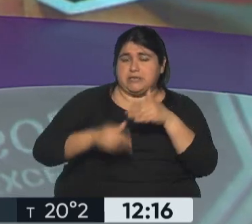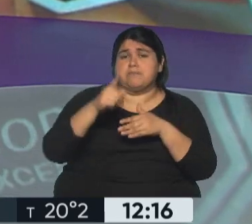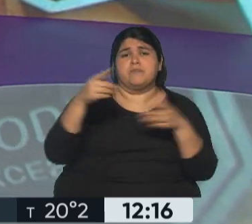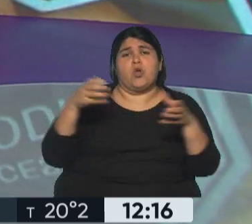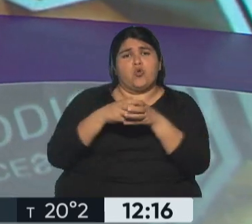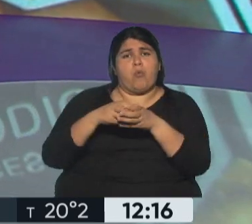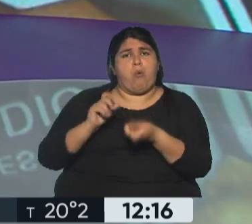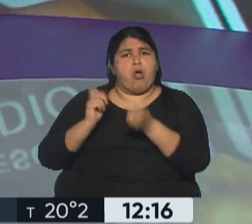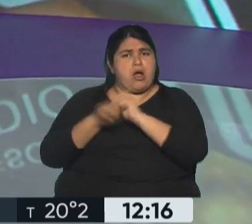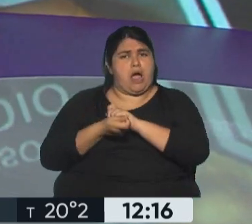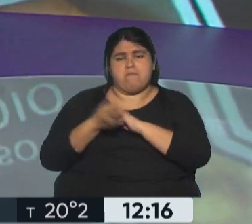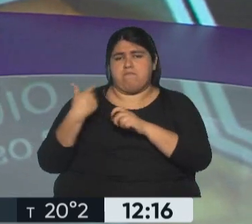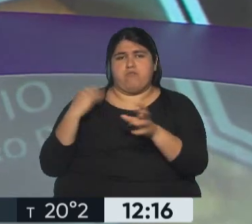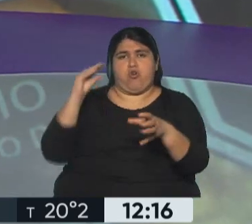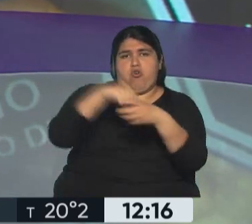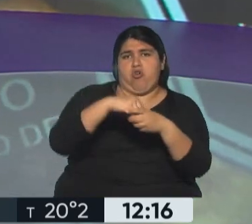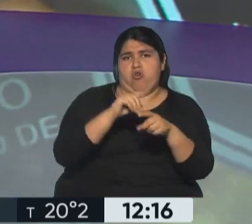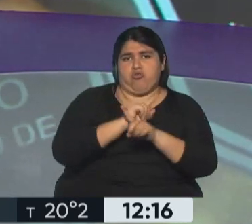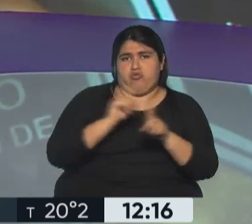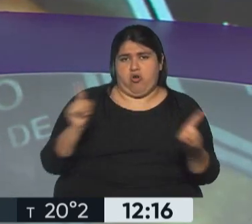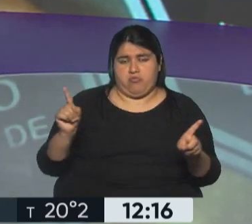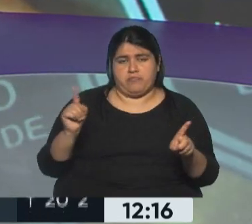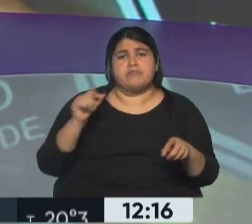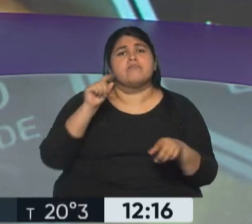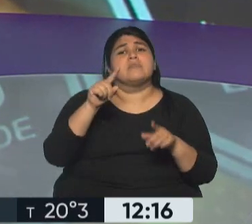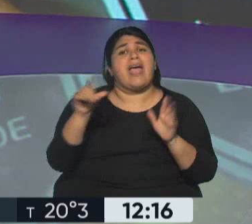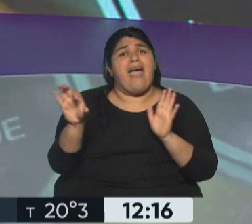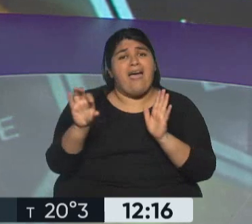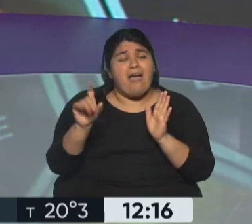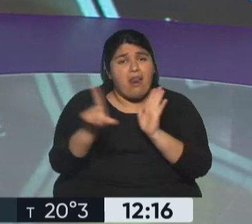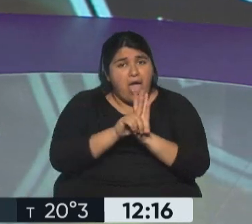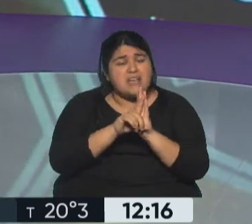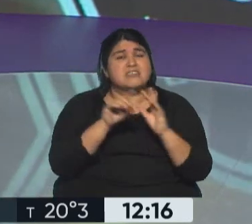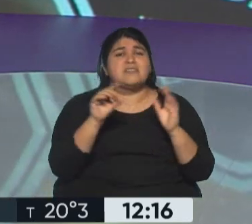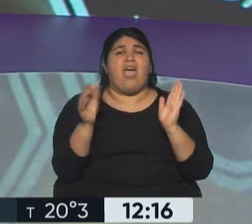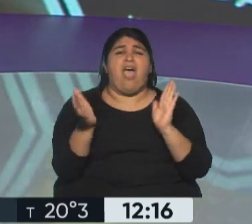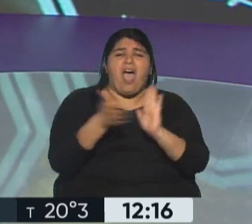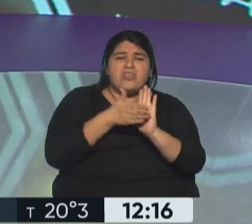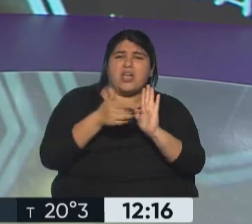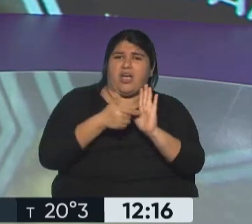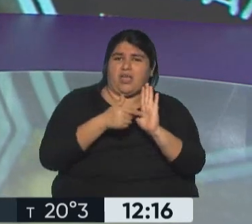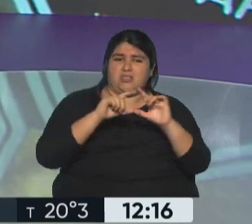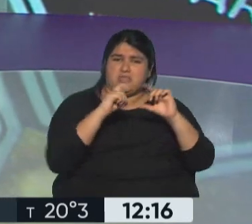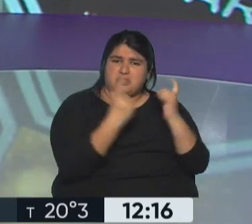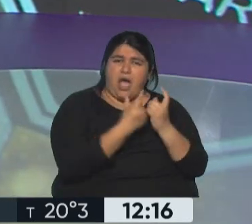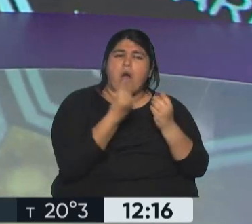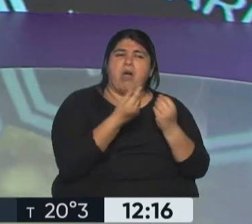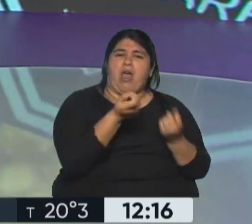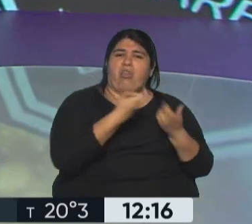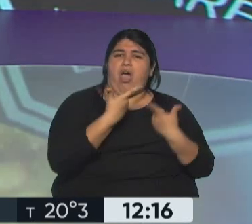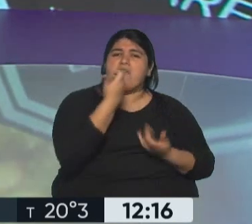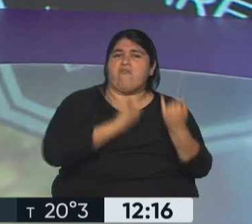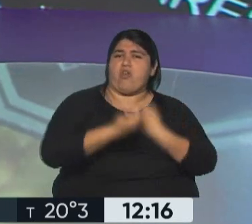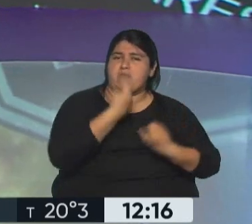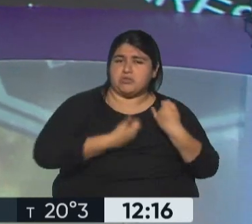amenaza con no bajar al recinto y en este contexto hay que decir que la ley de etiquetado frontal sirve para que tengamos información sobre los alimentos que consumimos